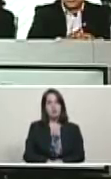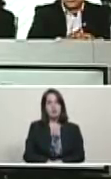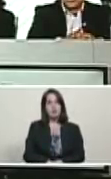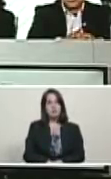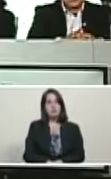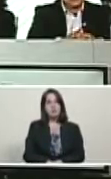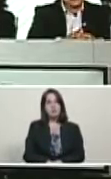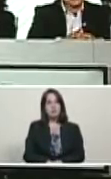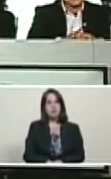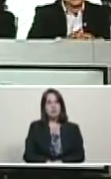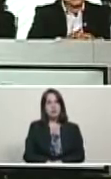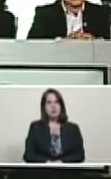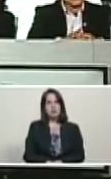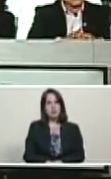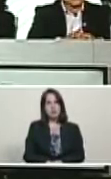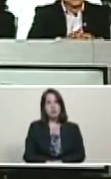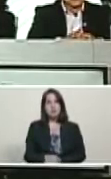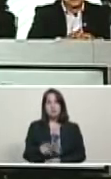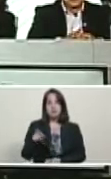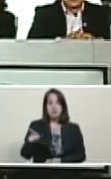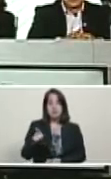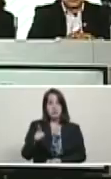dado que mi abuelo